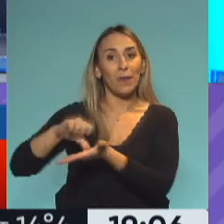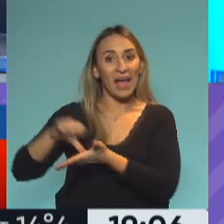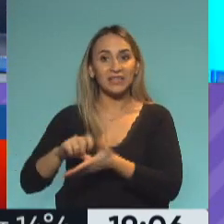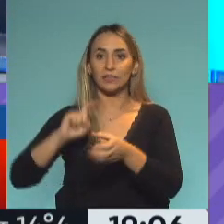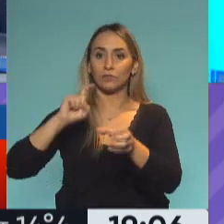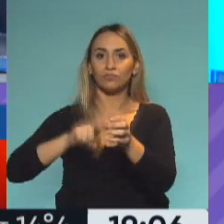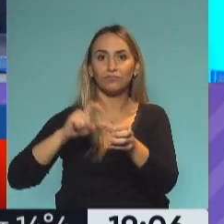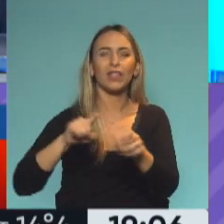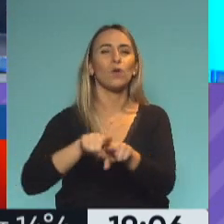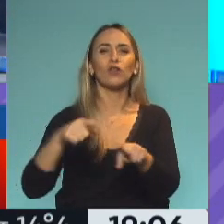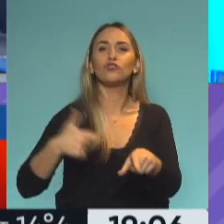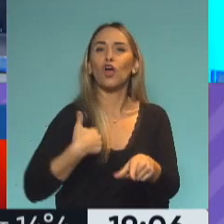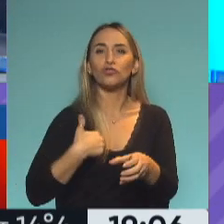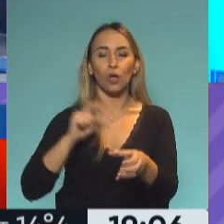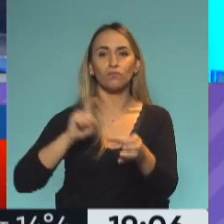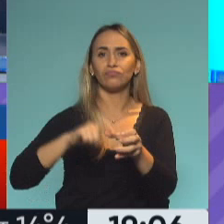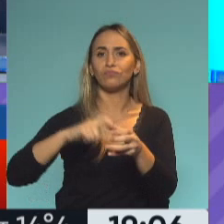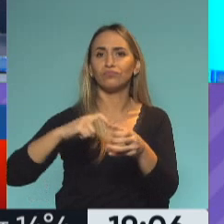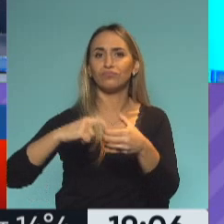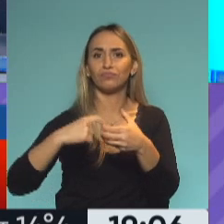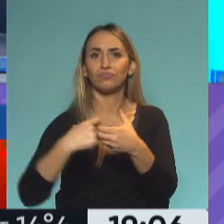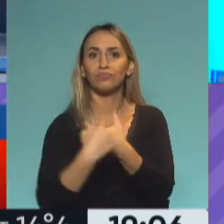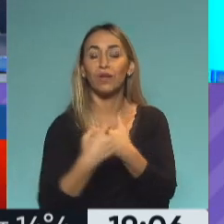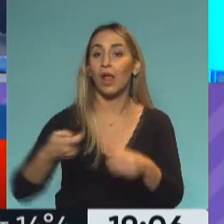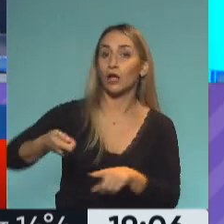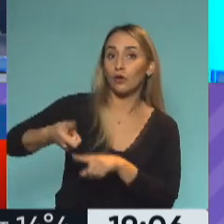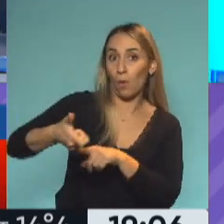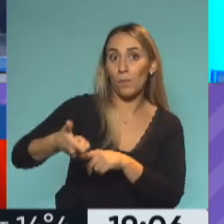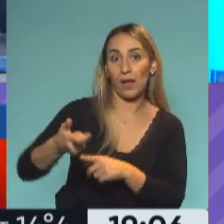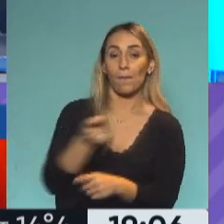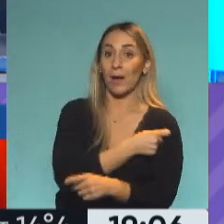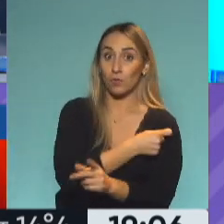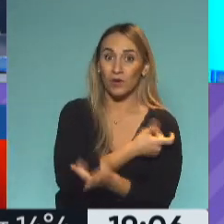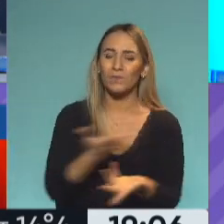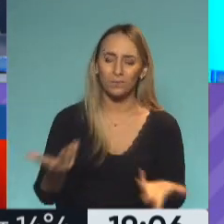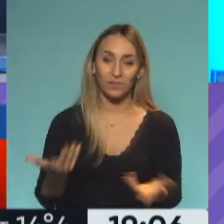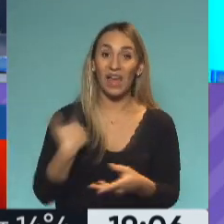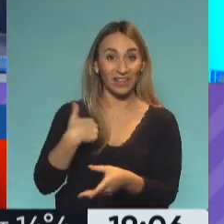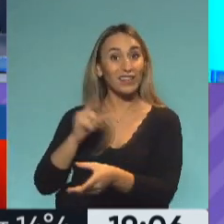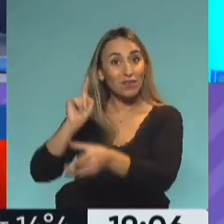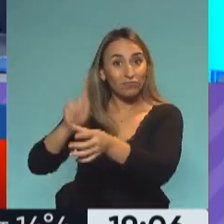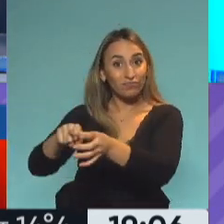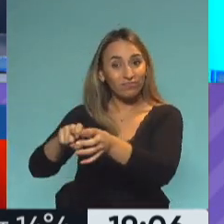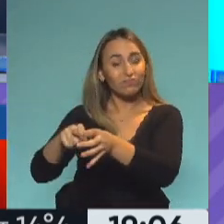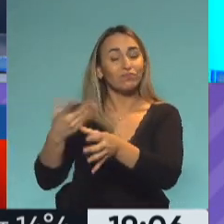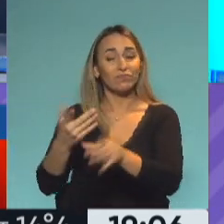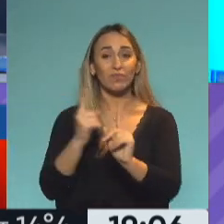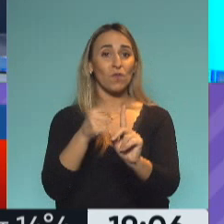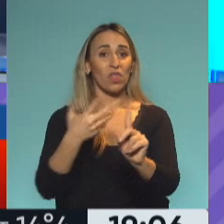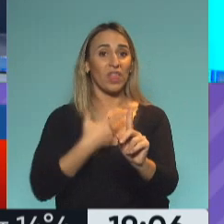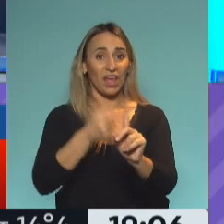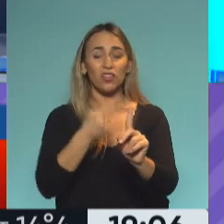de esos países. ¿Qué fue lo que pasó? Bueno, este director dio una explicación corta sobre qué había pasado.